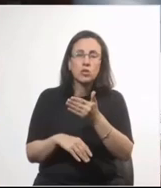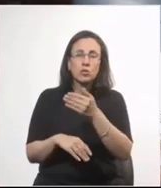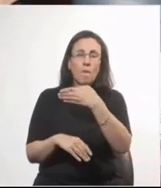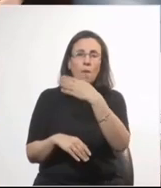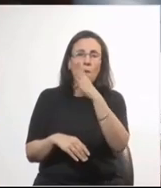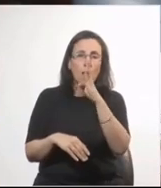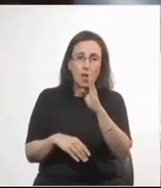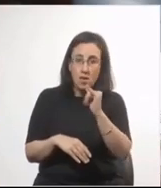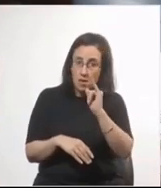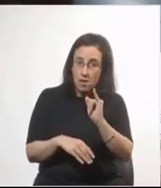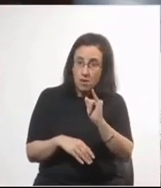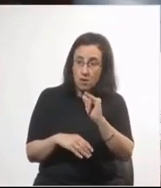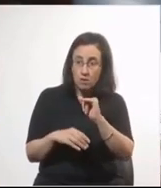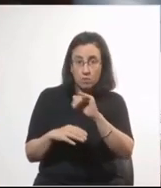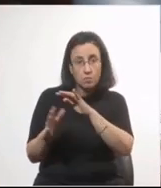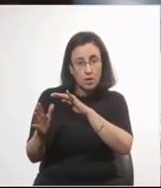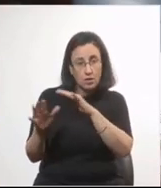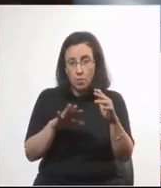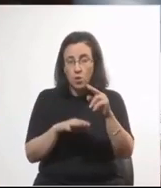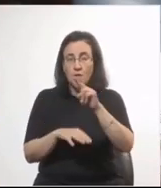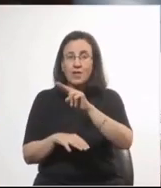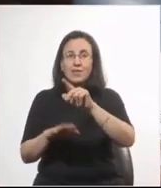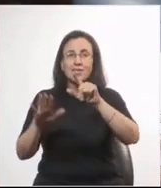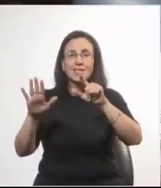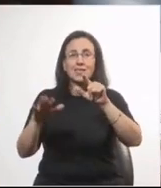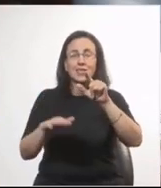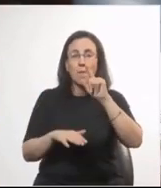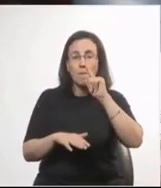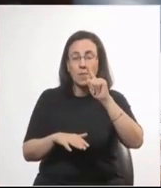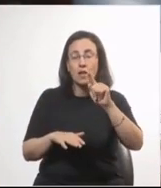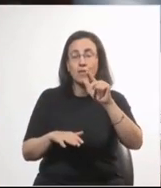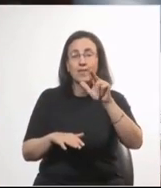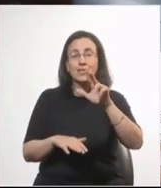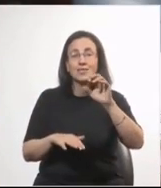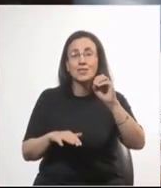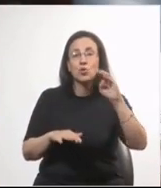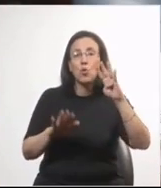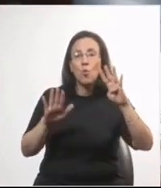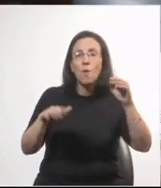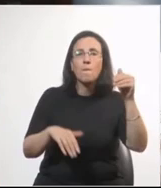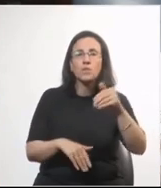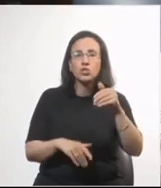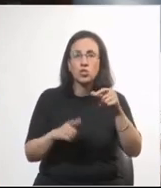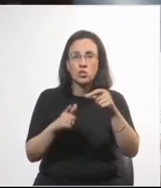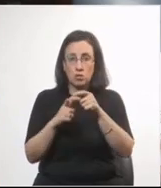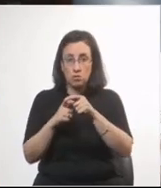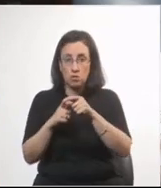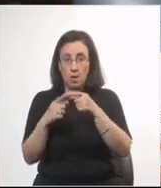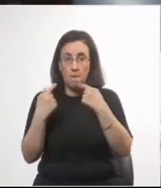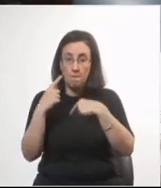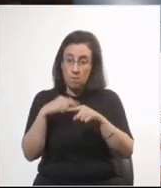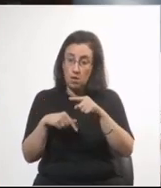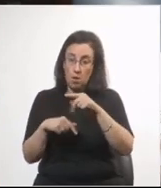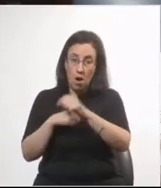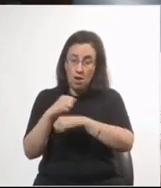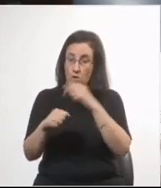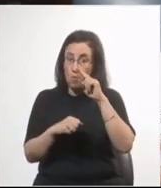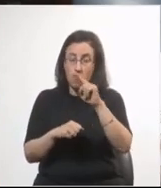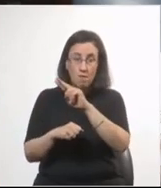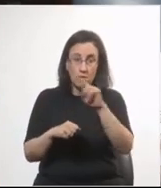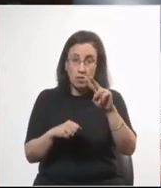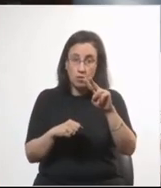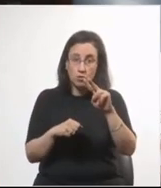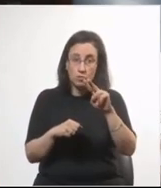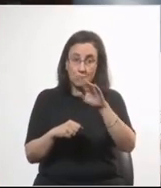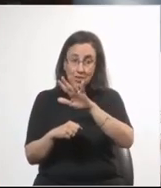lo que equivale a 27.309 millones de dólares. Y en el 2022, la deuda neta representa el